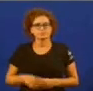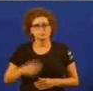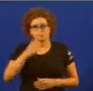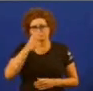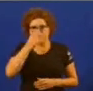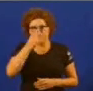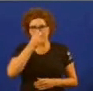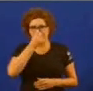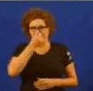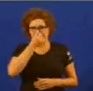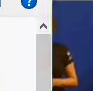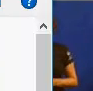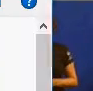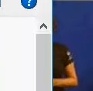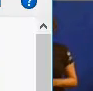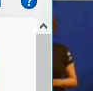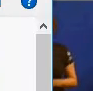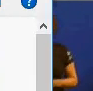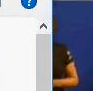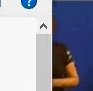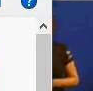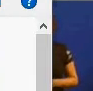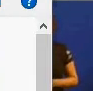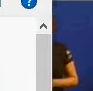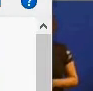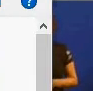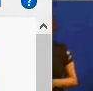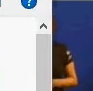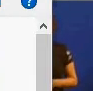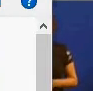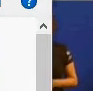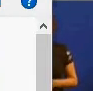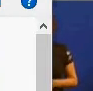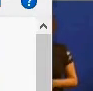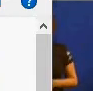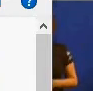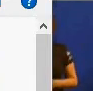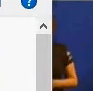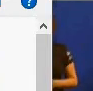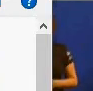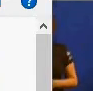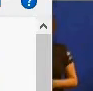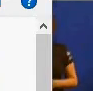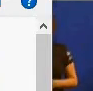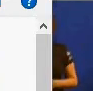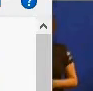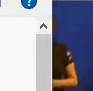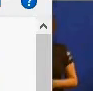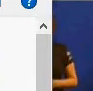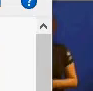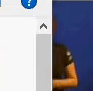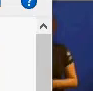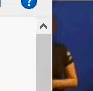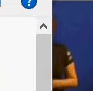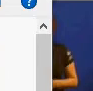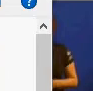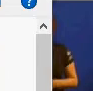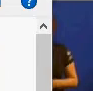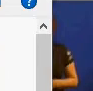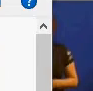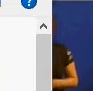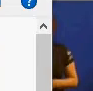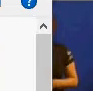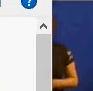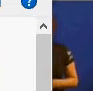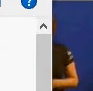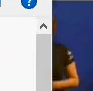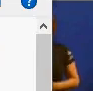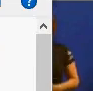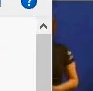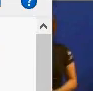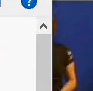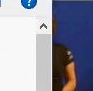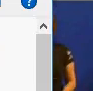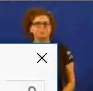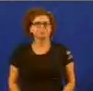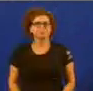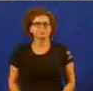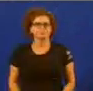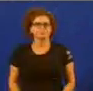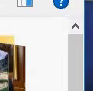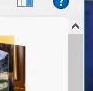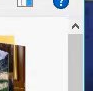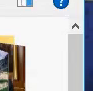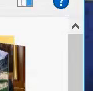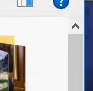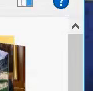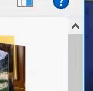da Unión Europea Pasamos dun índice de 45 en 2010 a descender sete puntos Non incrementamos,